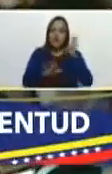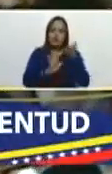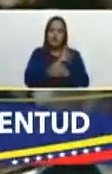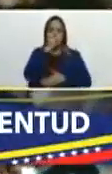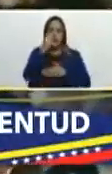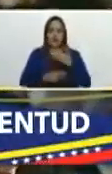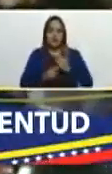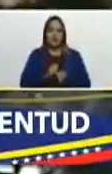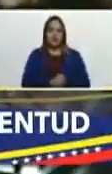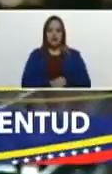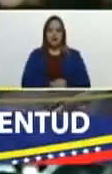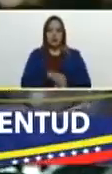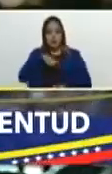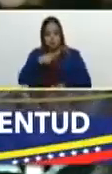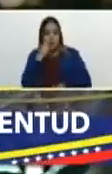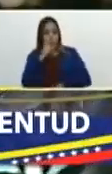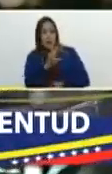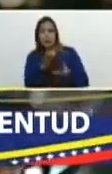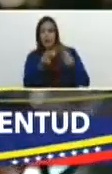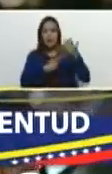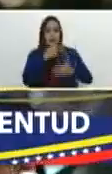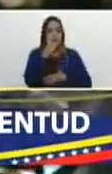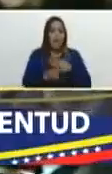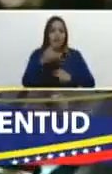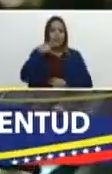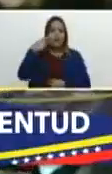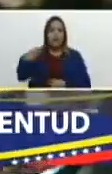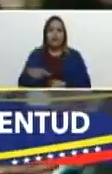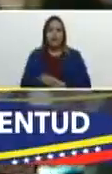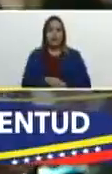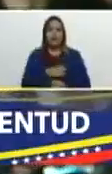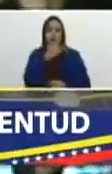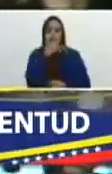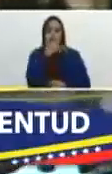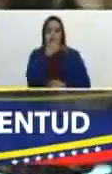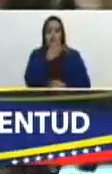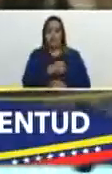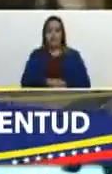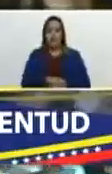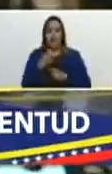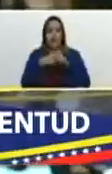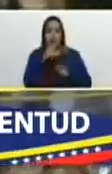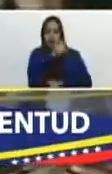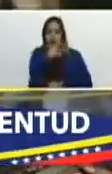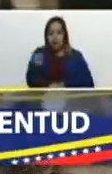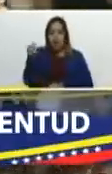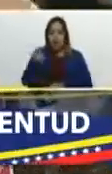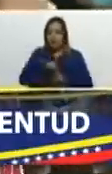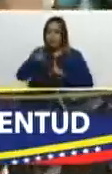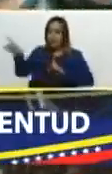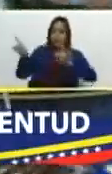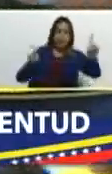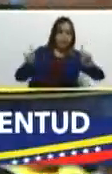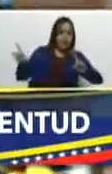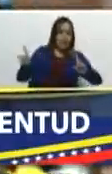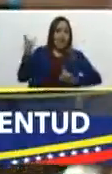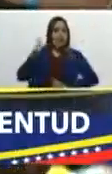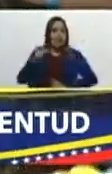planificación. Podemos ver que hay muchos planes, hay muchas políticas, pero sin duda alguna cada quien anda por su lado y es necesario que